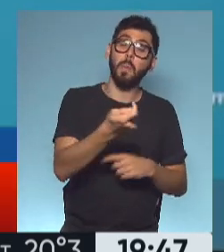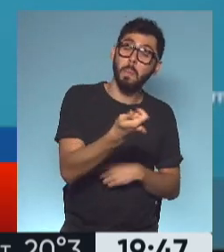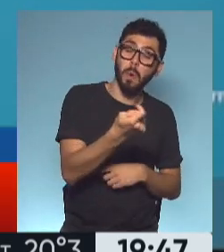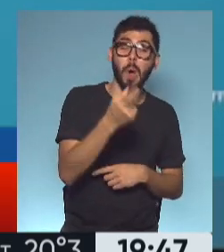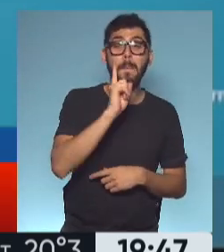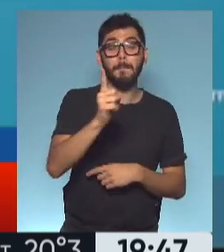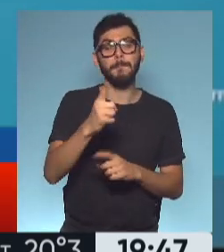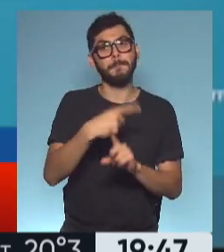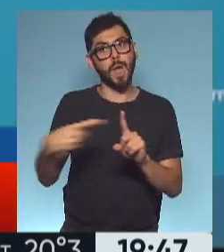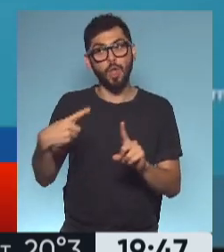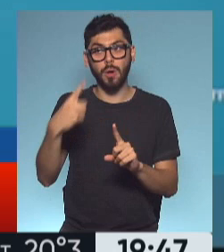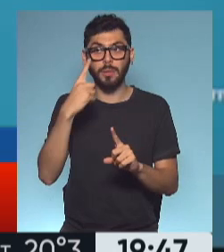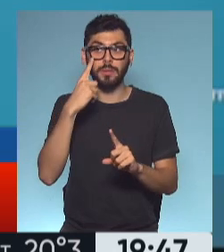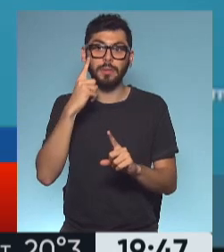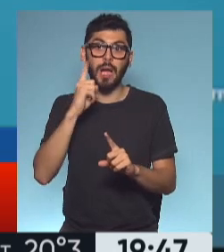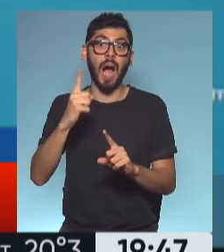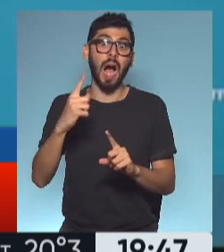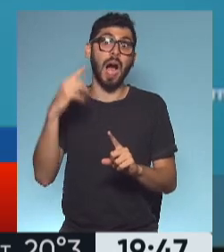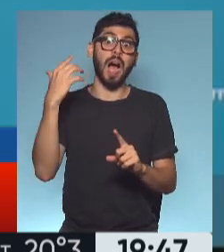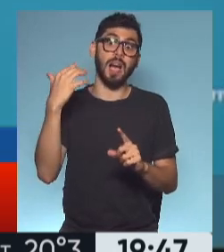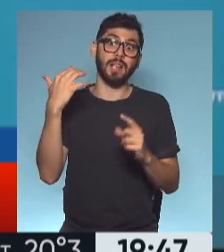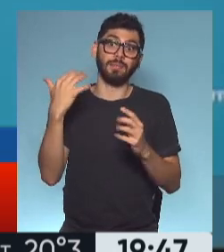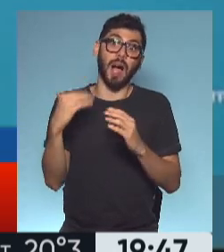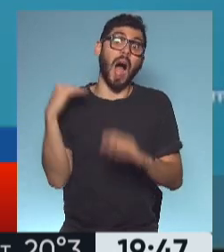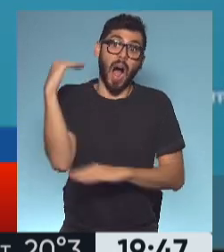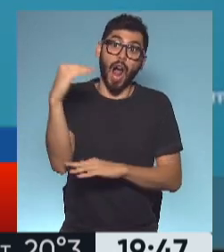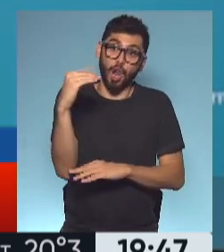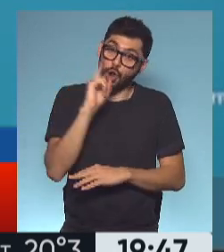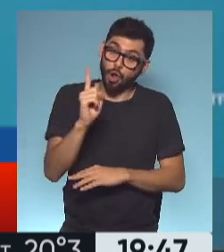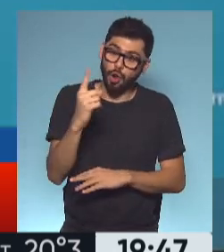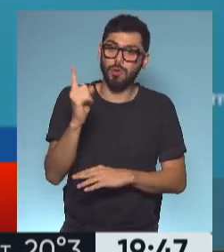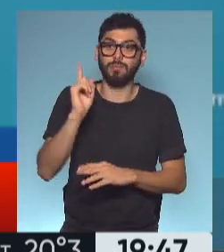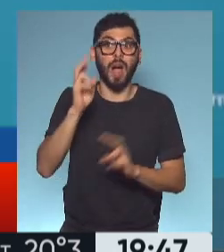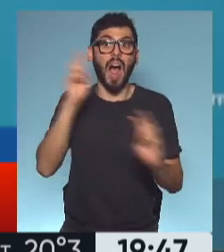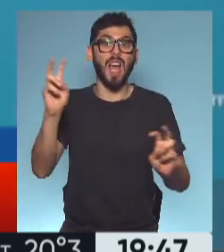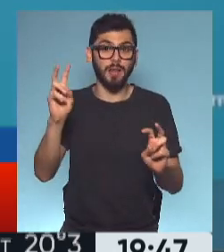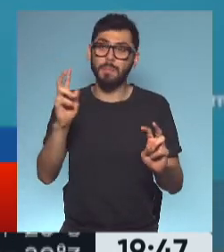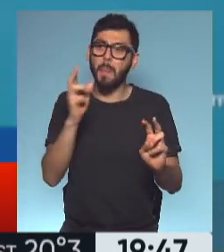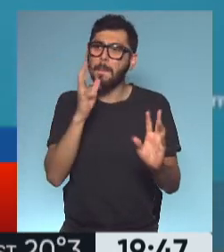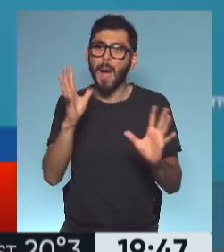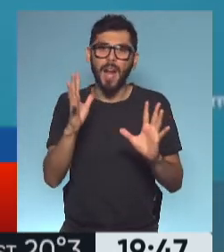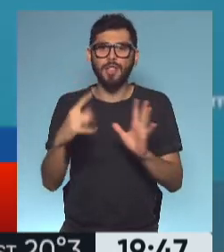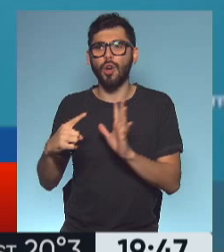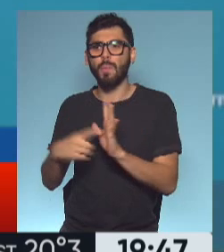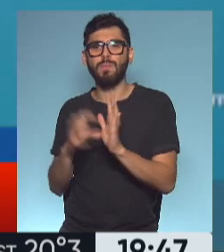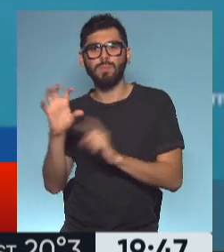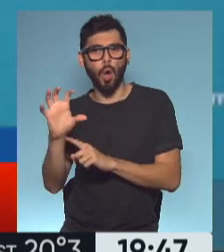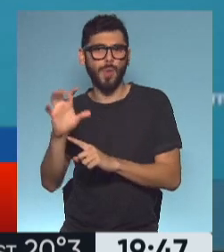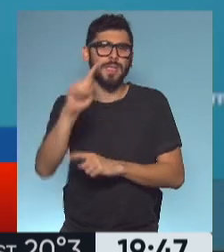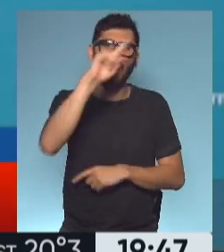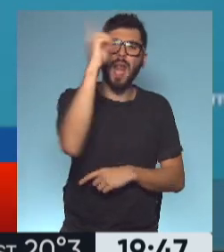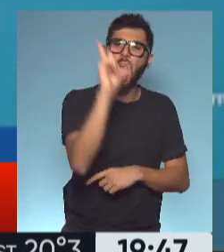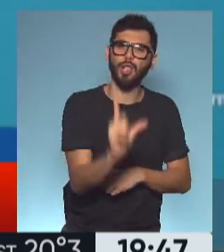y alerta, es similar al sistema de fases que tenemos en la provincia de Buenos Aires, pero es similar también a sistemas